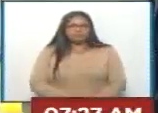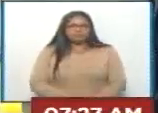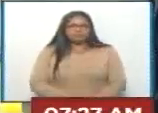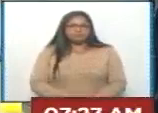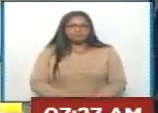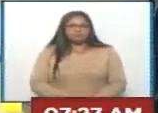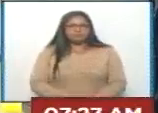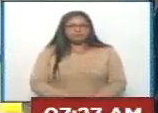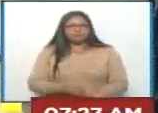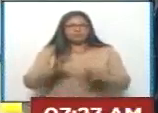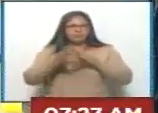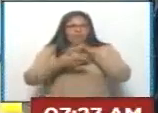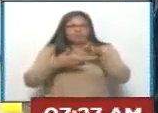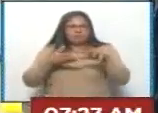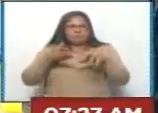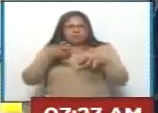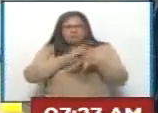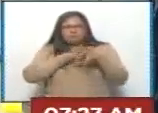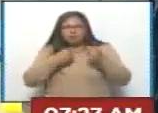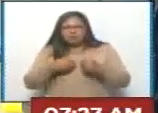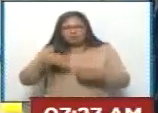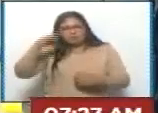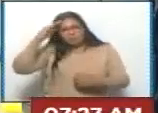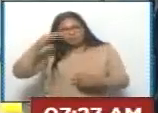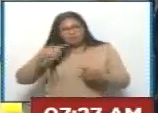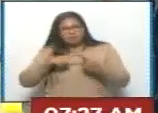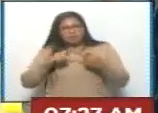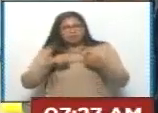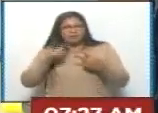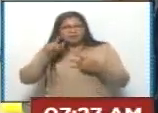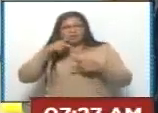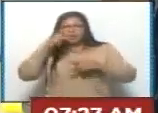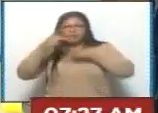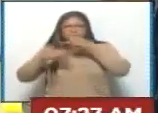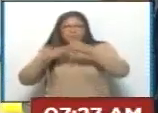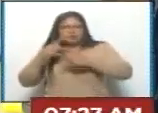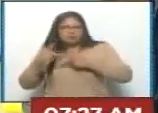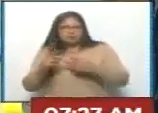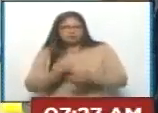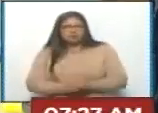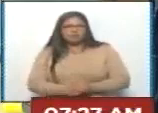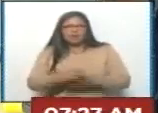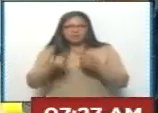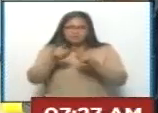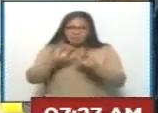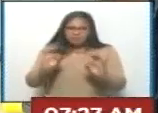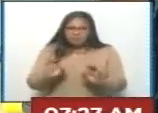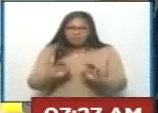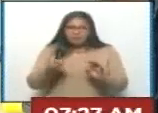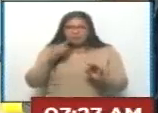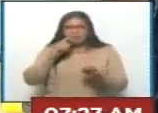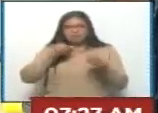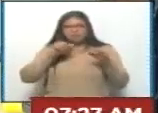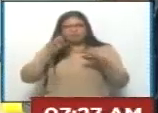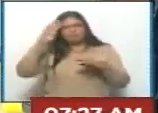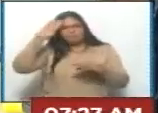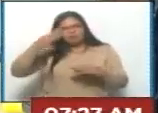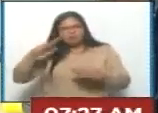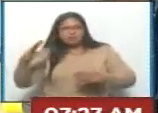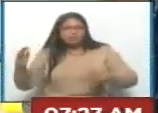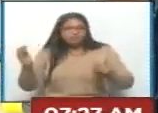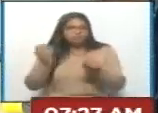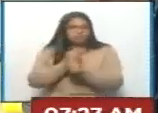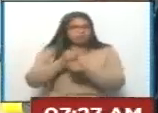una crisis muy grave en lo militar y en lo político. Y allí estaban fuerzas que asumían las